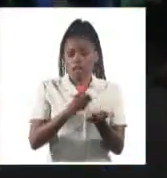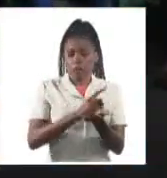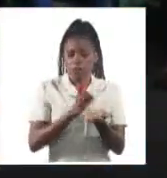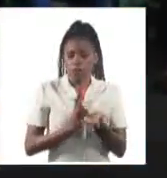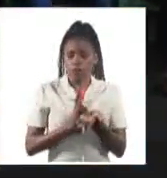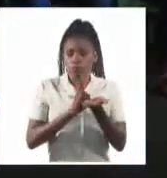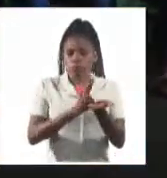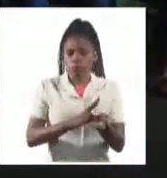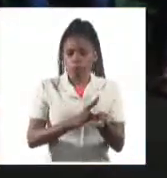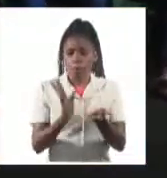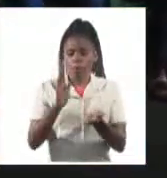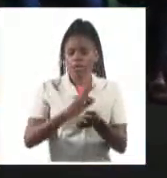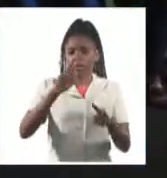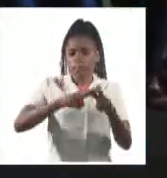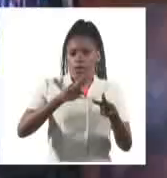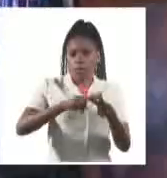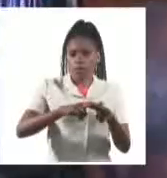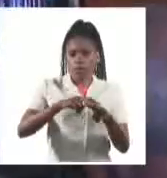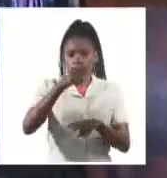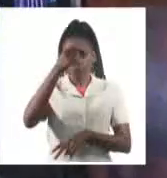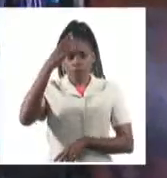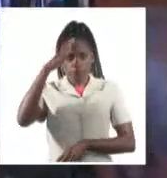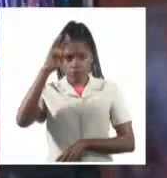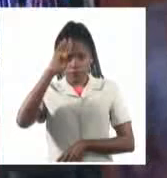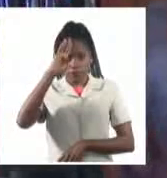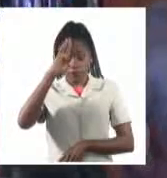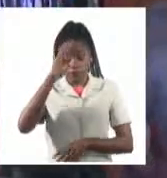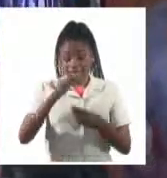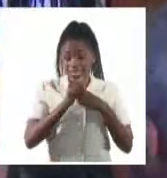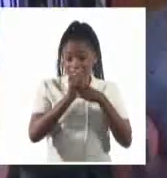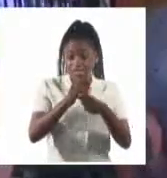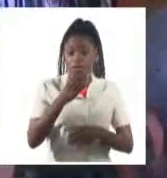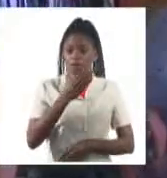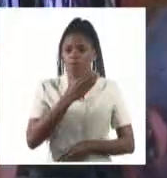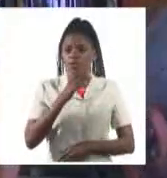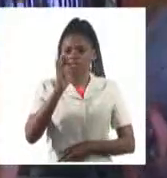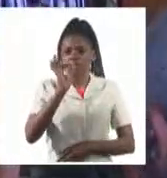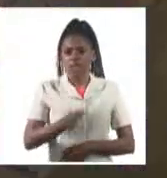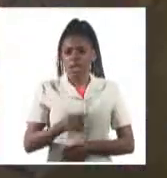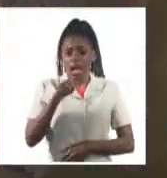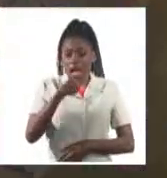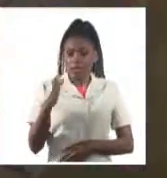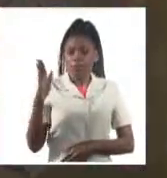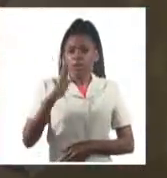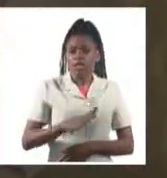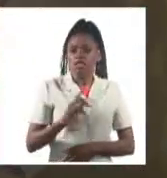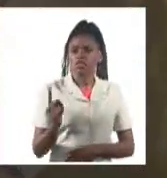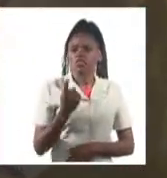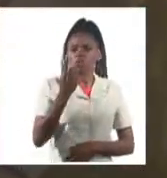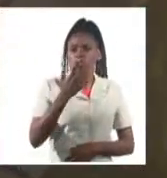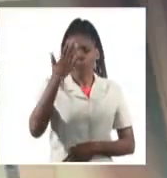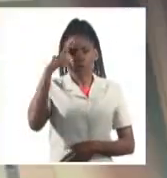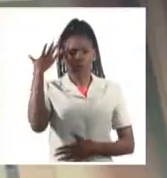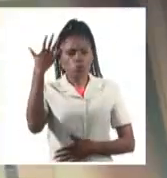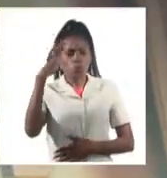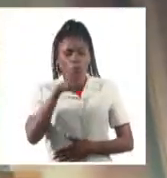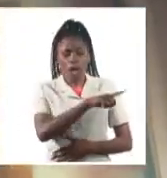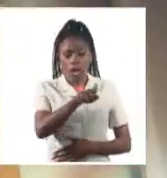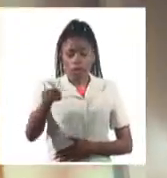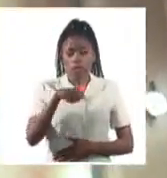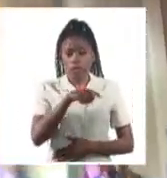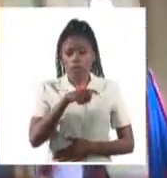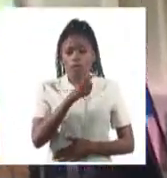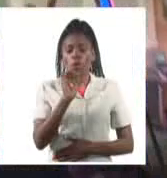hacia la capital del país Entonces el líder cubano afirmó aquí había que venir solo para saludarlos a ustedes e